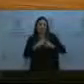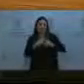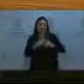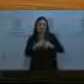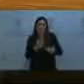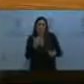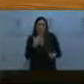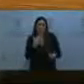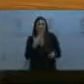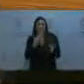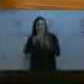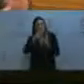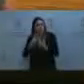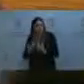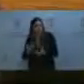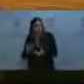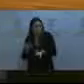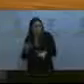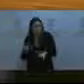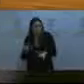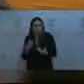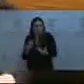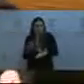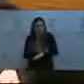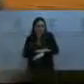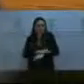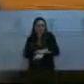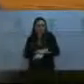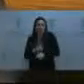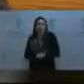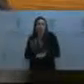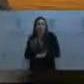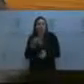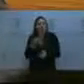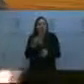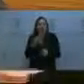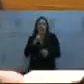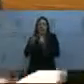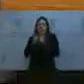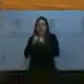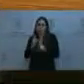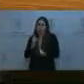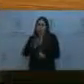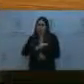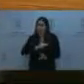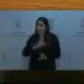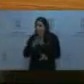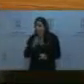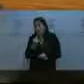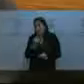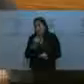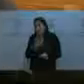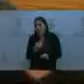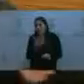la Administración central, a quien se han dirigido bastantes reproches, porque probablemente, si hubiera